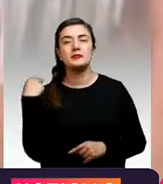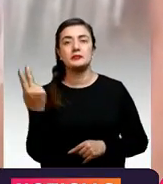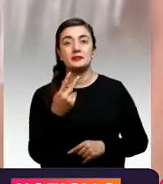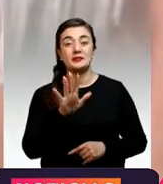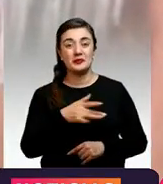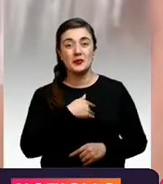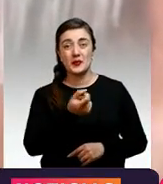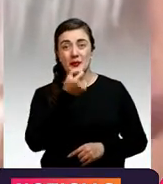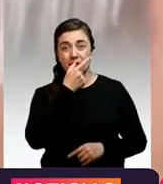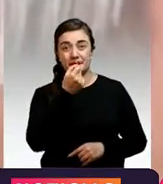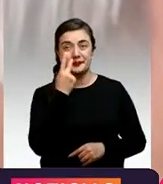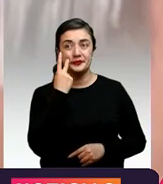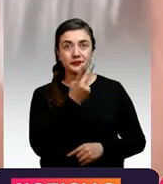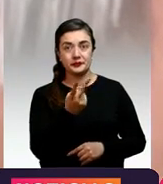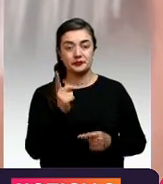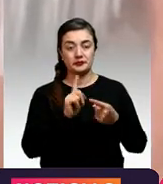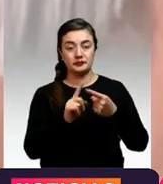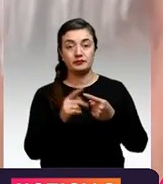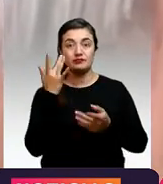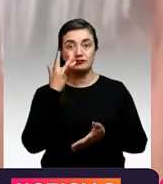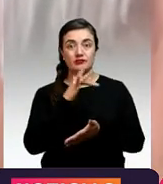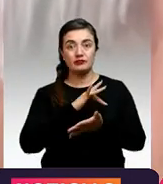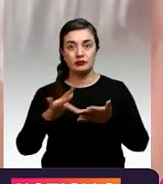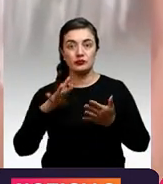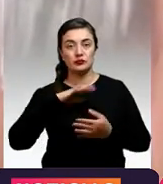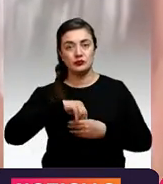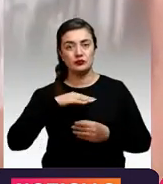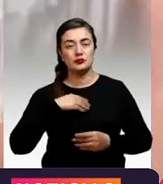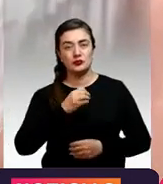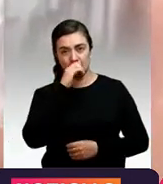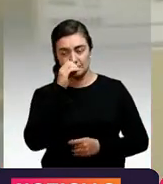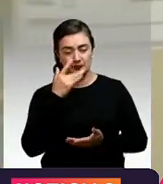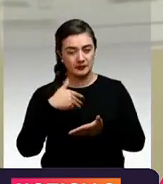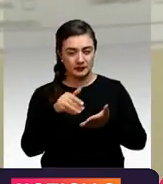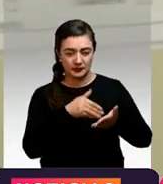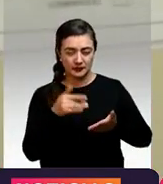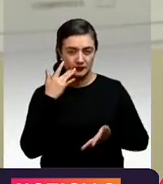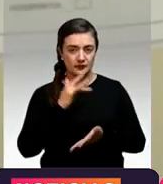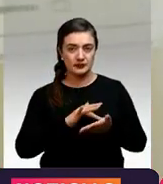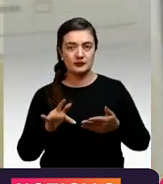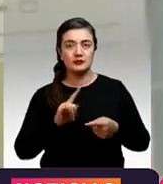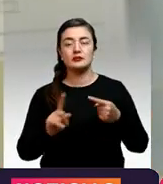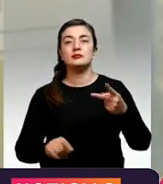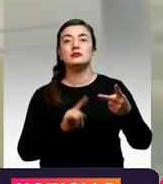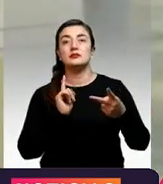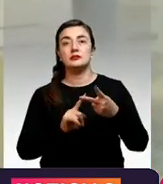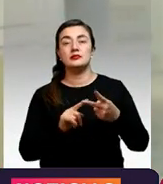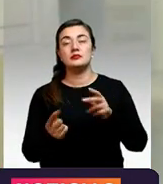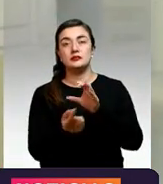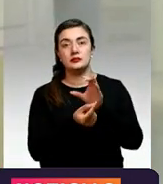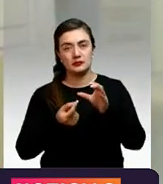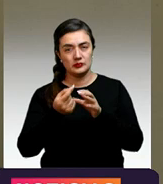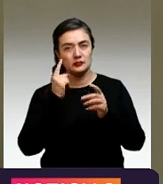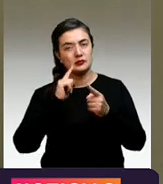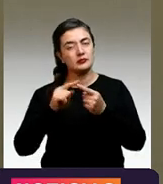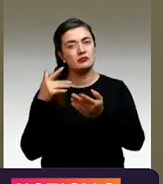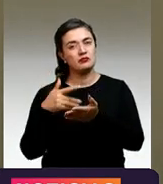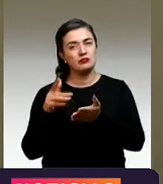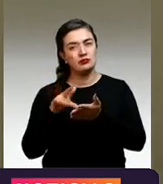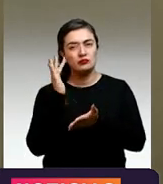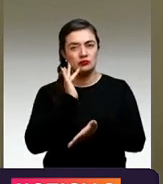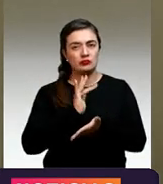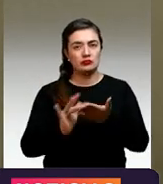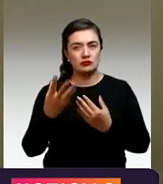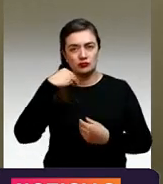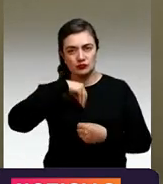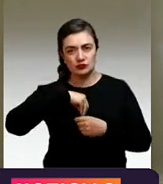medicamento primero limpia esos radicales de oxígeno y segundo le permite a la célula limpiarse interiormente